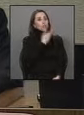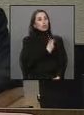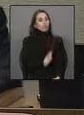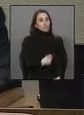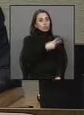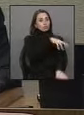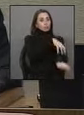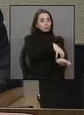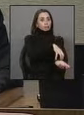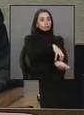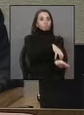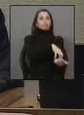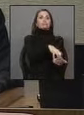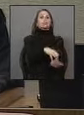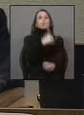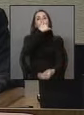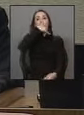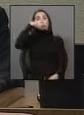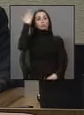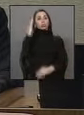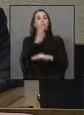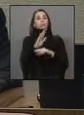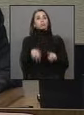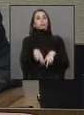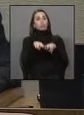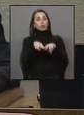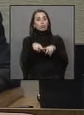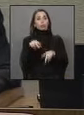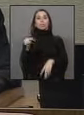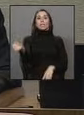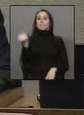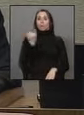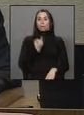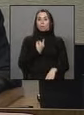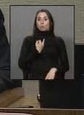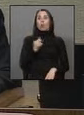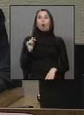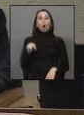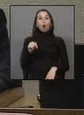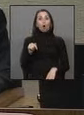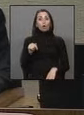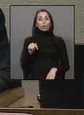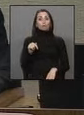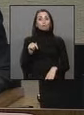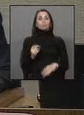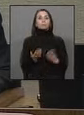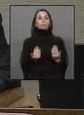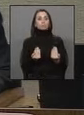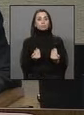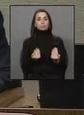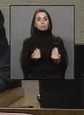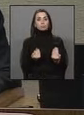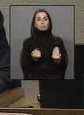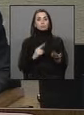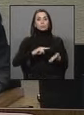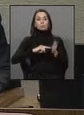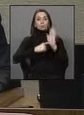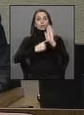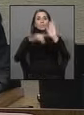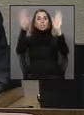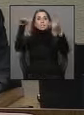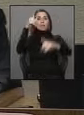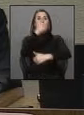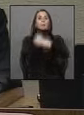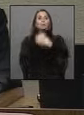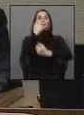y lo está desde hace tiempo. Y según me informé, hoy se espera la publicación de su llamado a